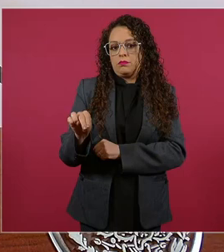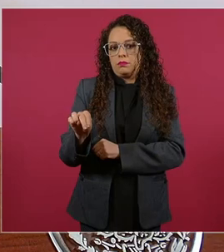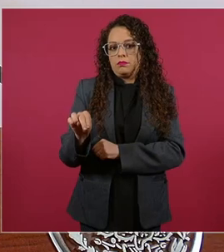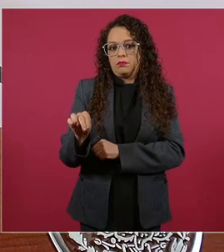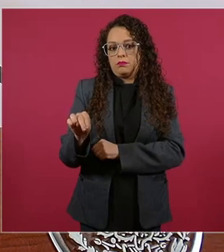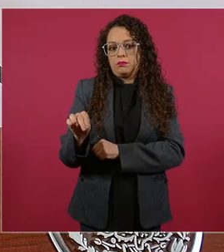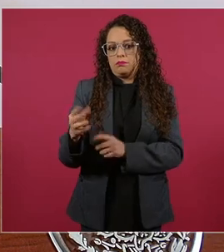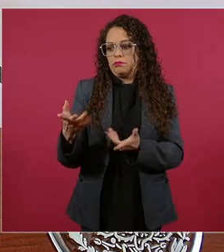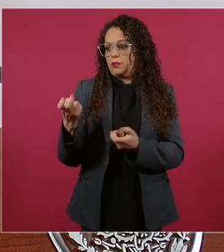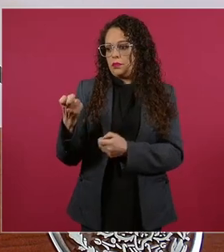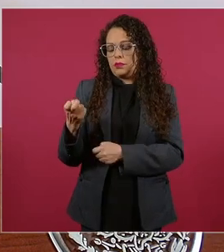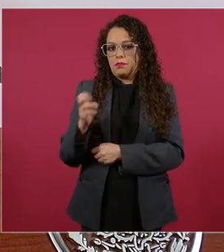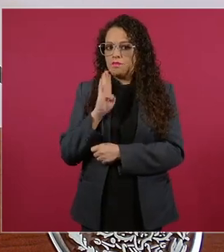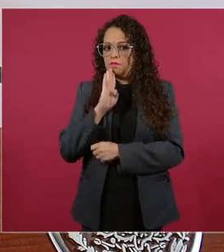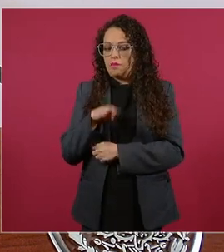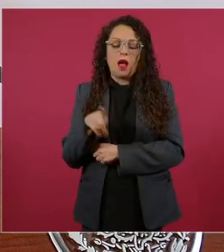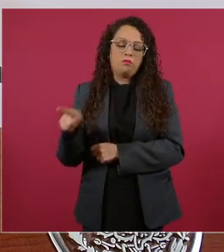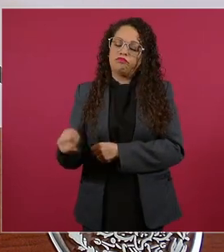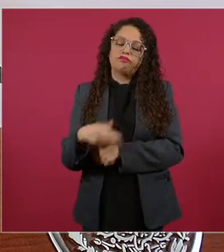pues como